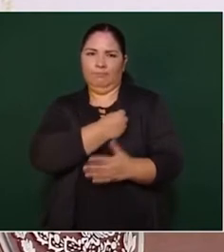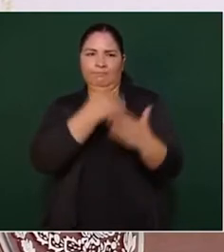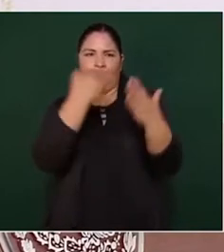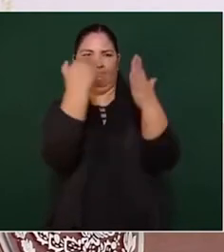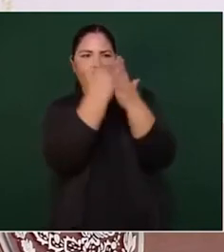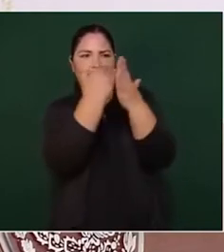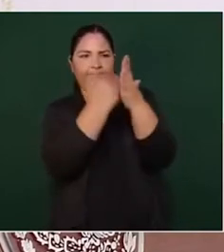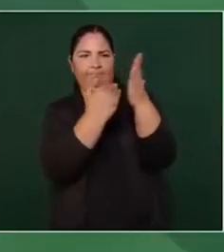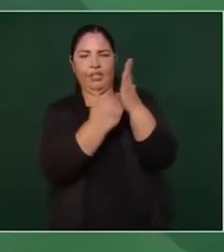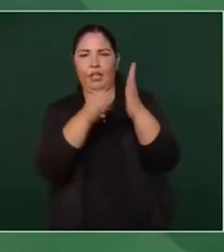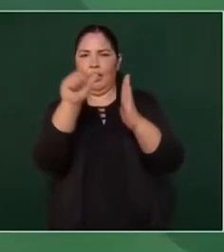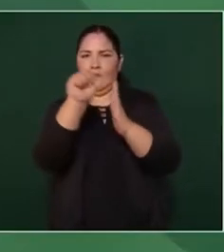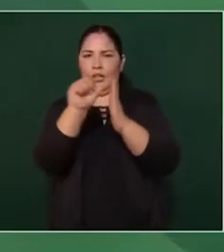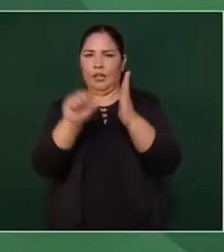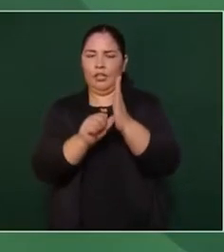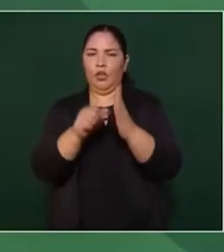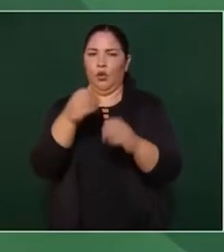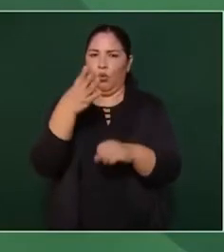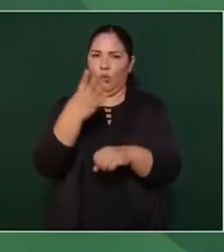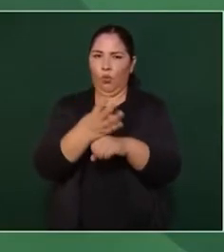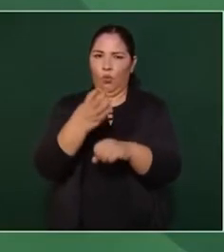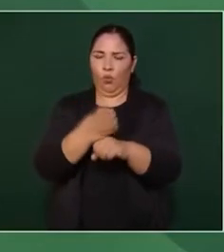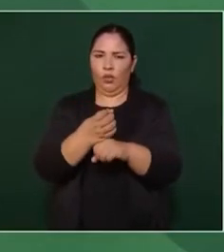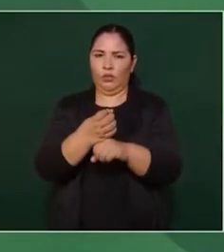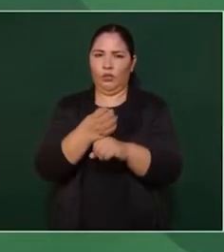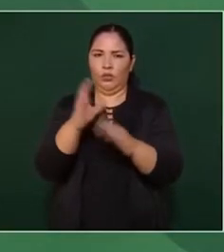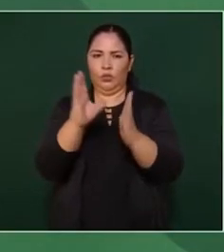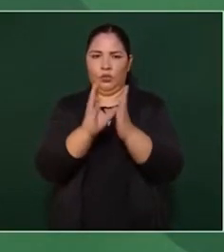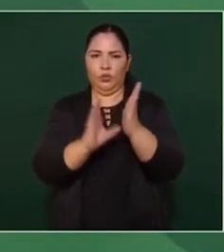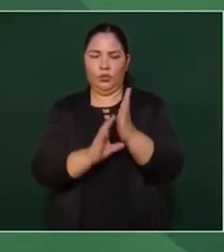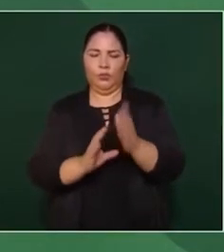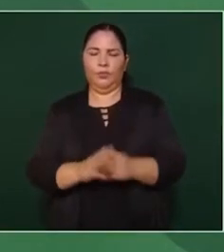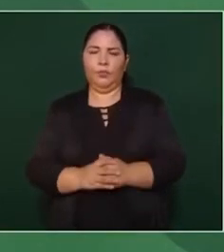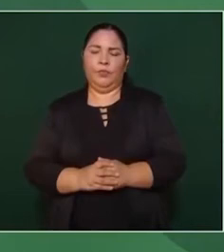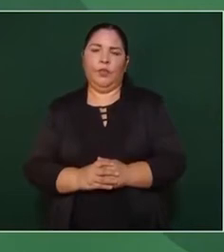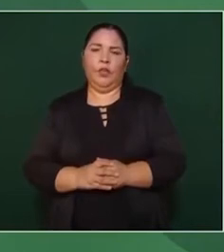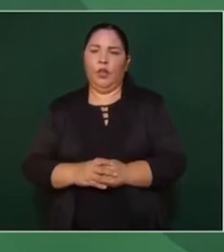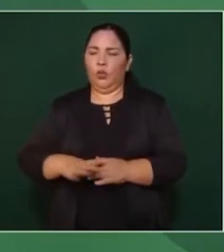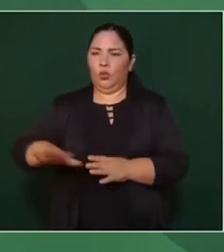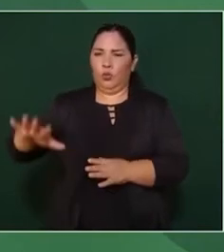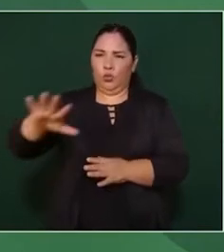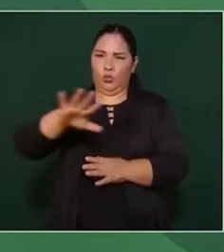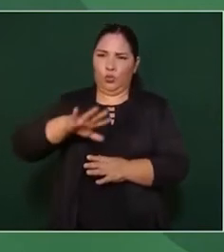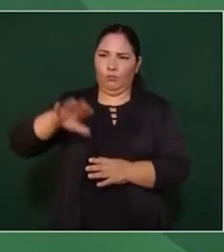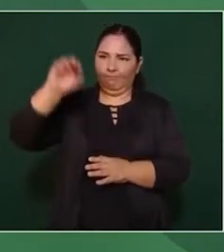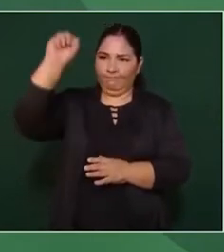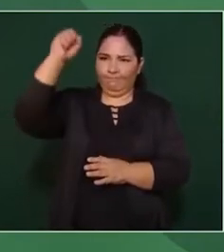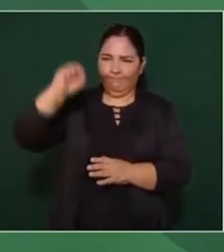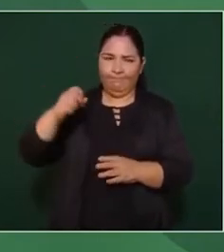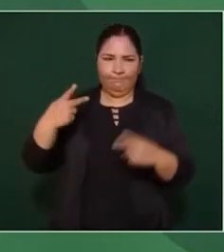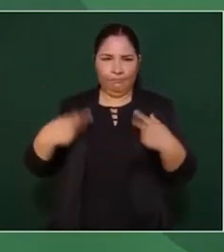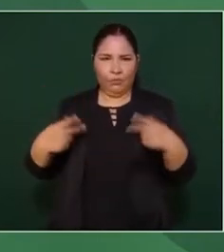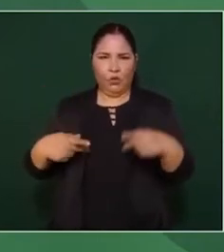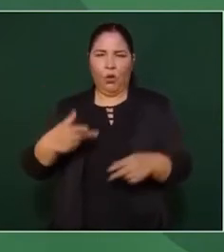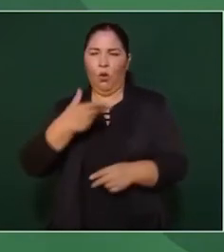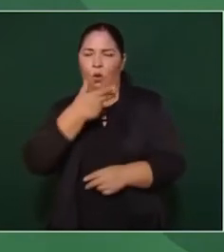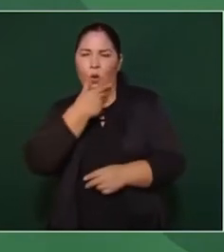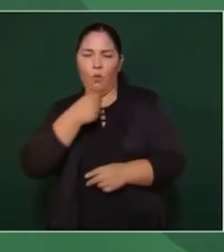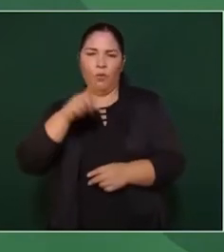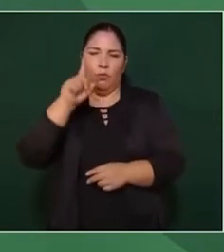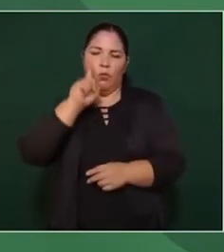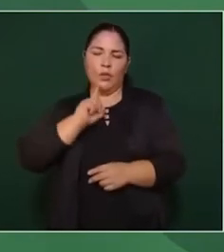en el artículo 4 de la Constitución. Todos los sinaloenses, mujeres y